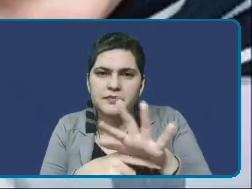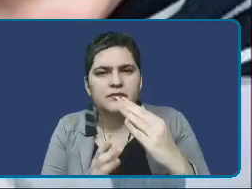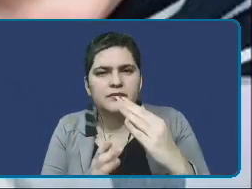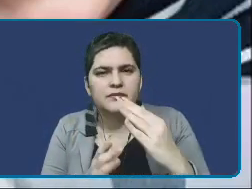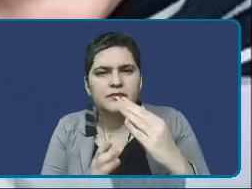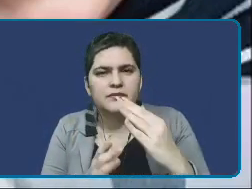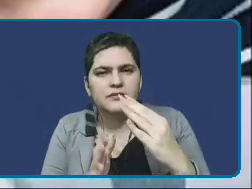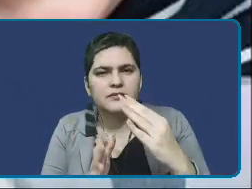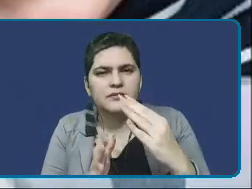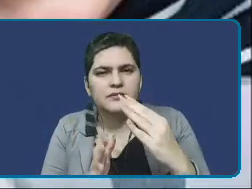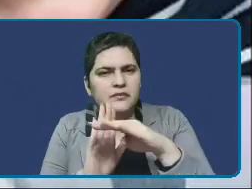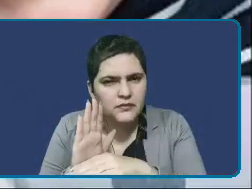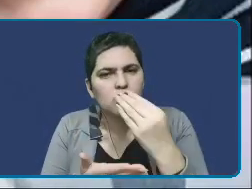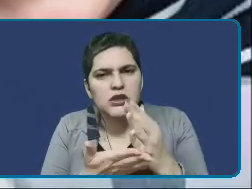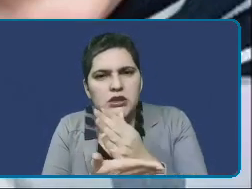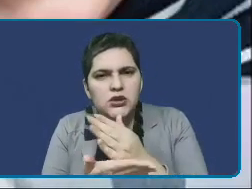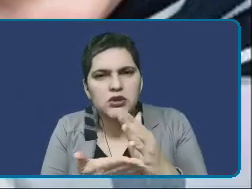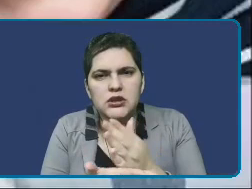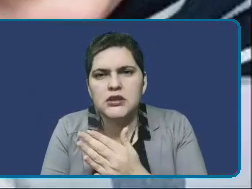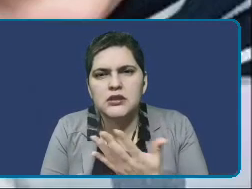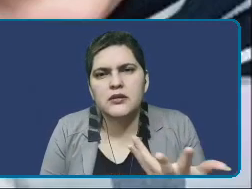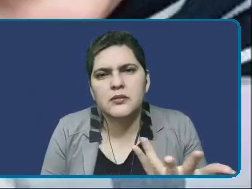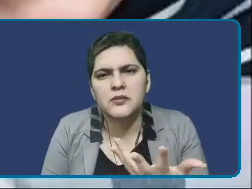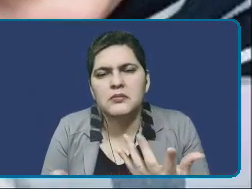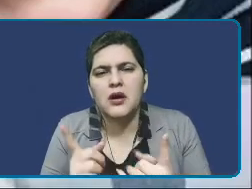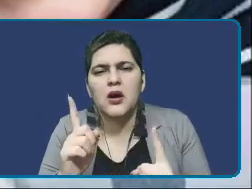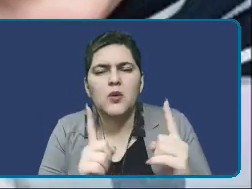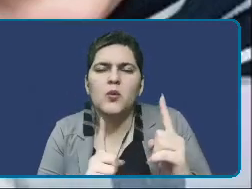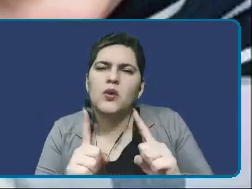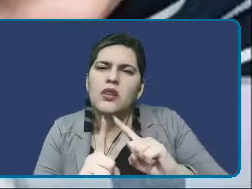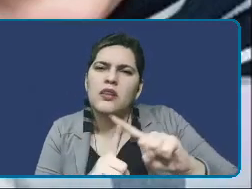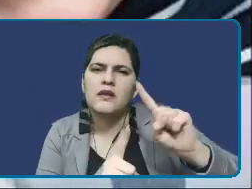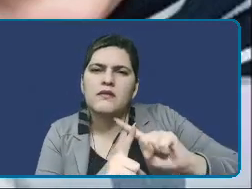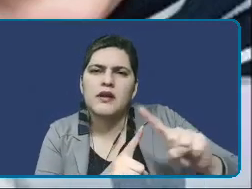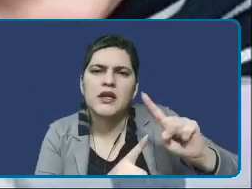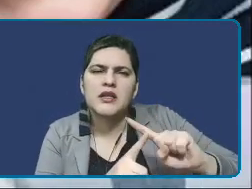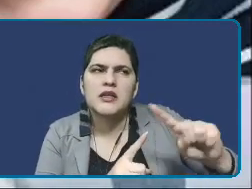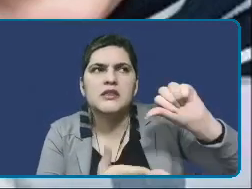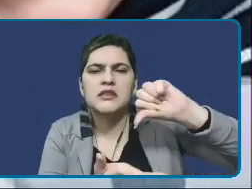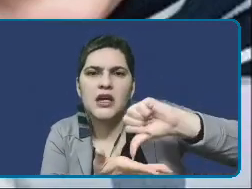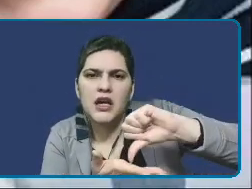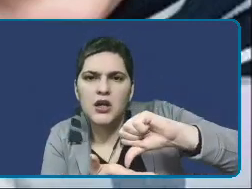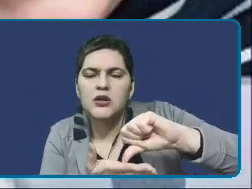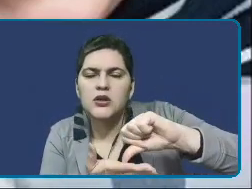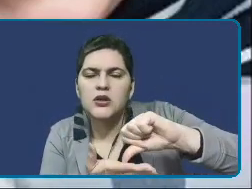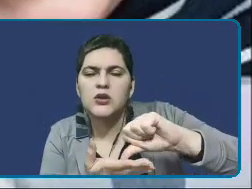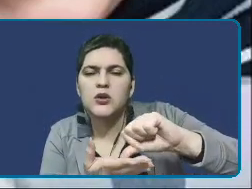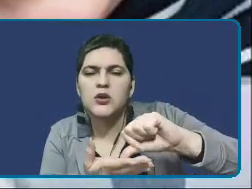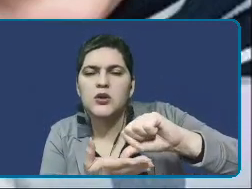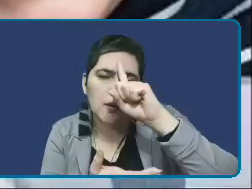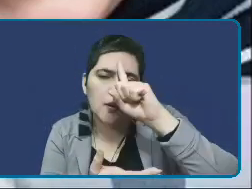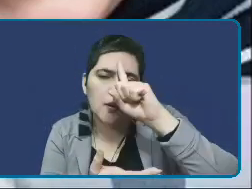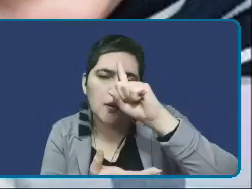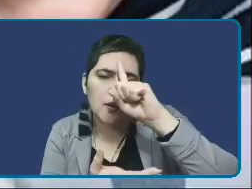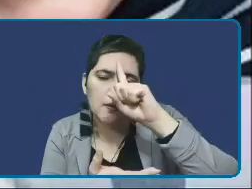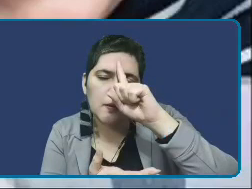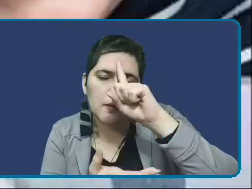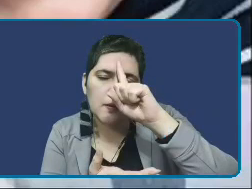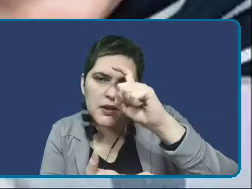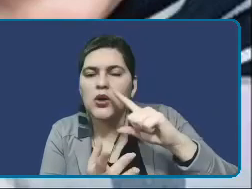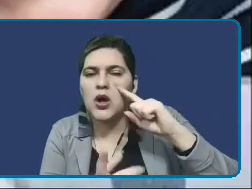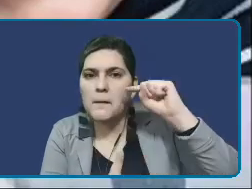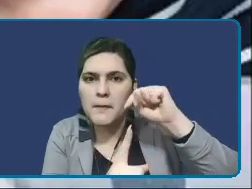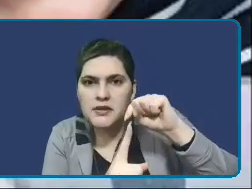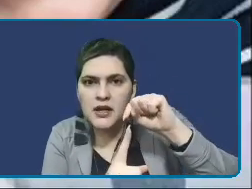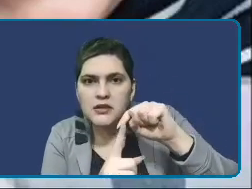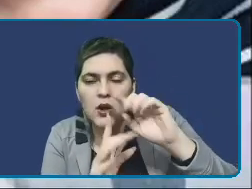salvo guías en distintos centros, ¿no es cierto? Si hay un hospital o si hay un centro especializado que trabaje con autismo,